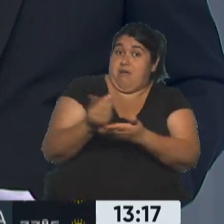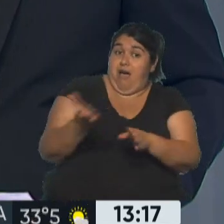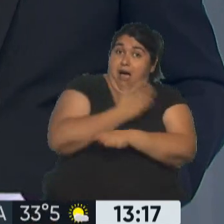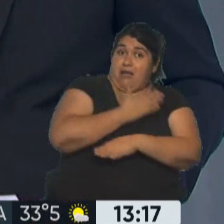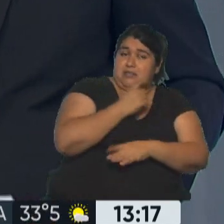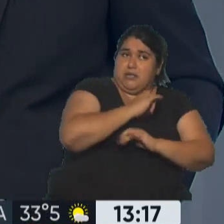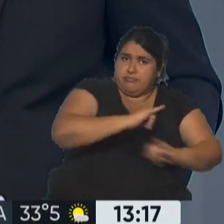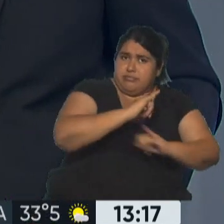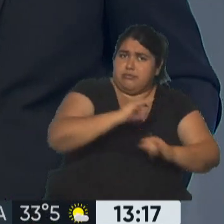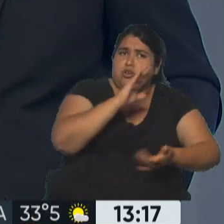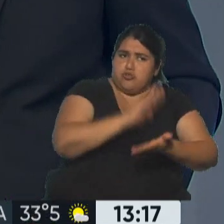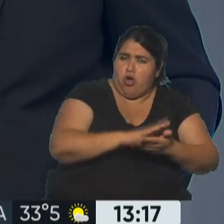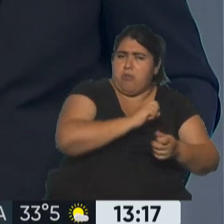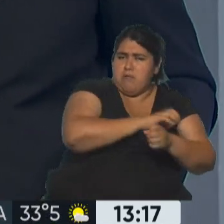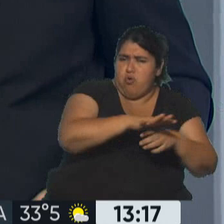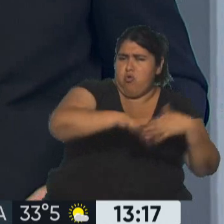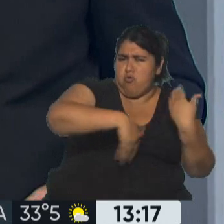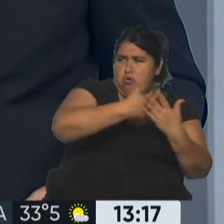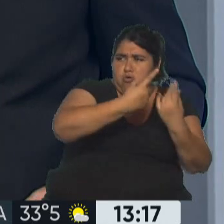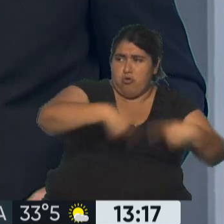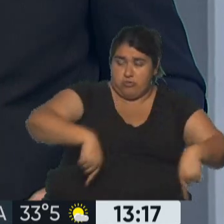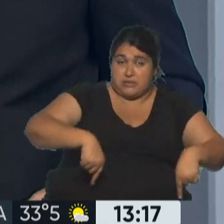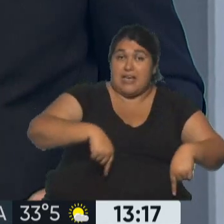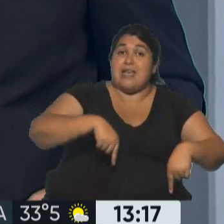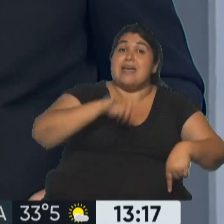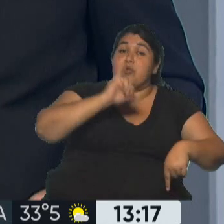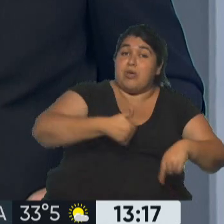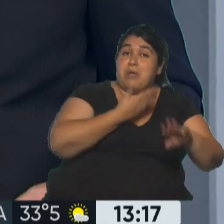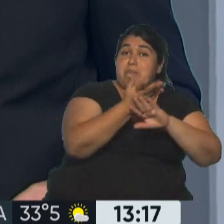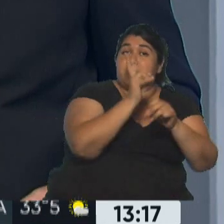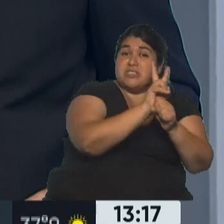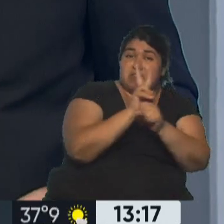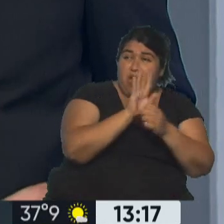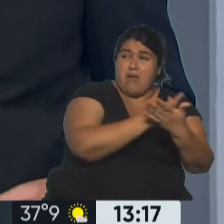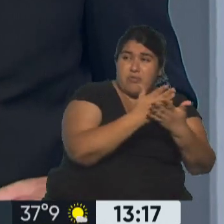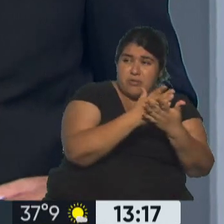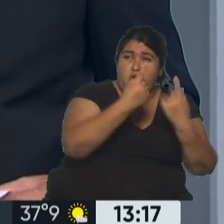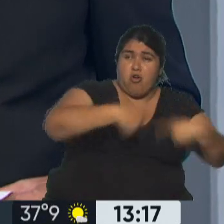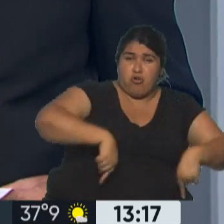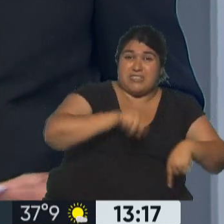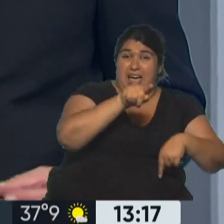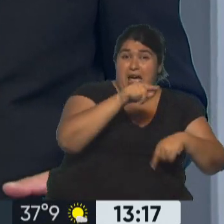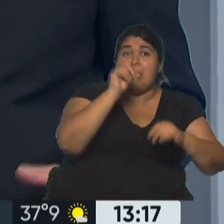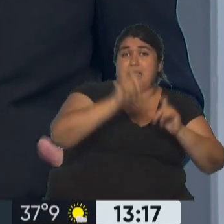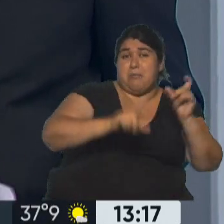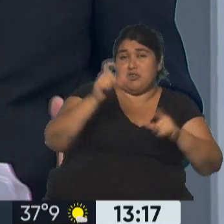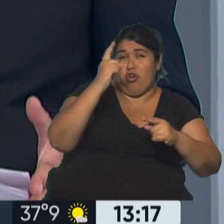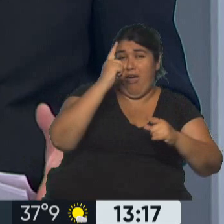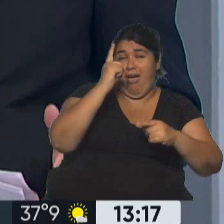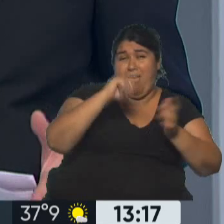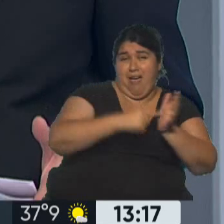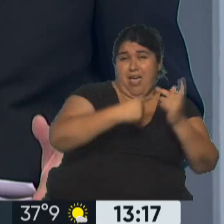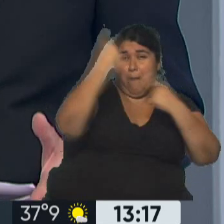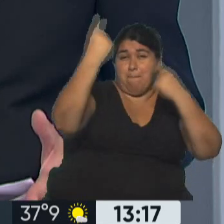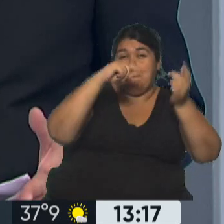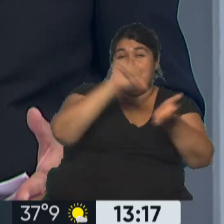cierto, pero también es cierto que estaban muy fuertes los reclamos de seguridad y de militarización de la frontera y de la migración. Y en ese sentido Boric tuvo